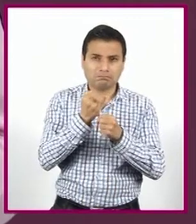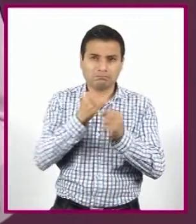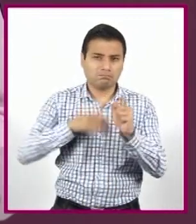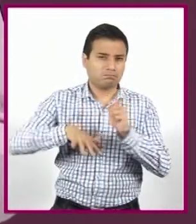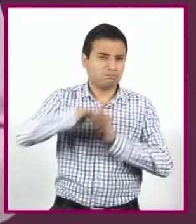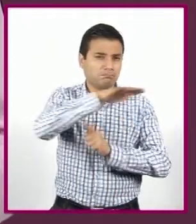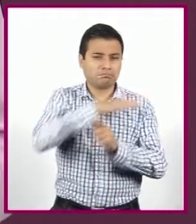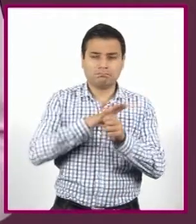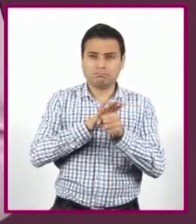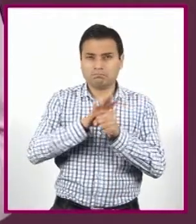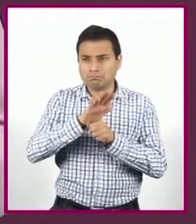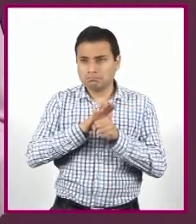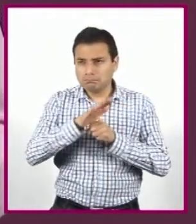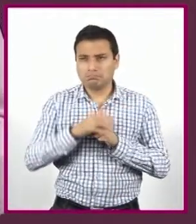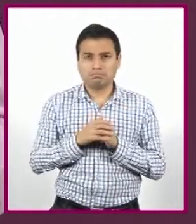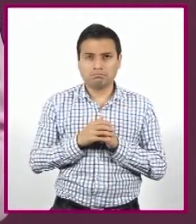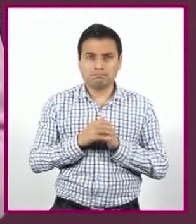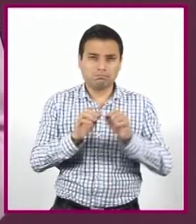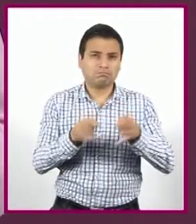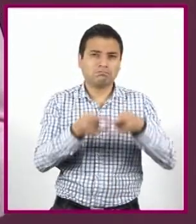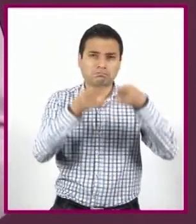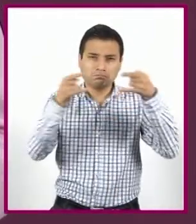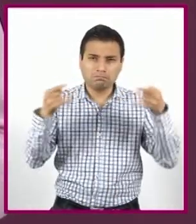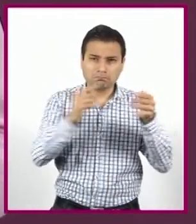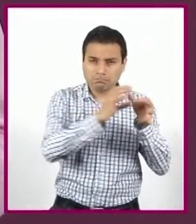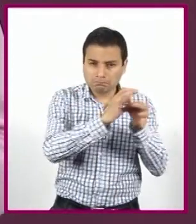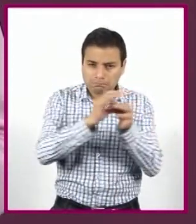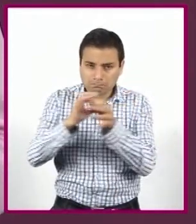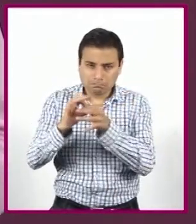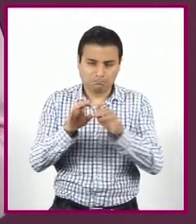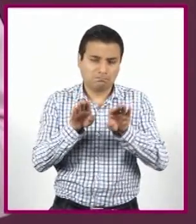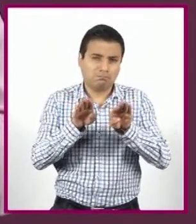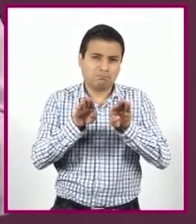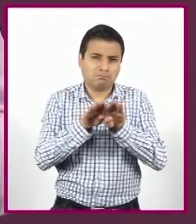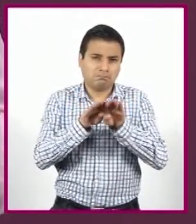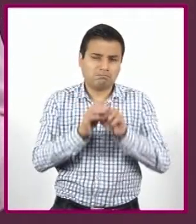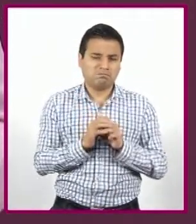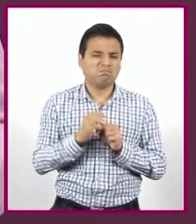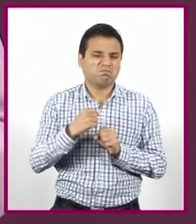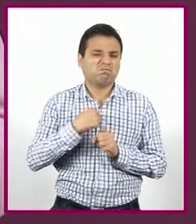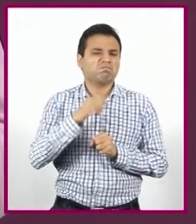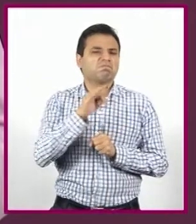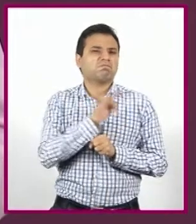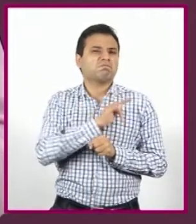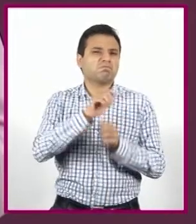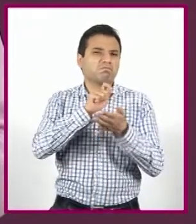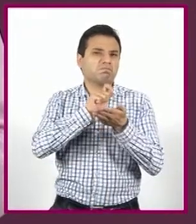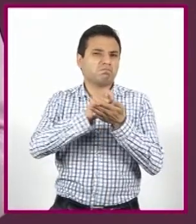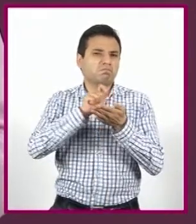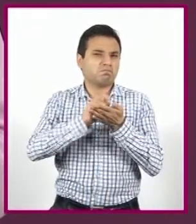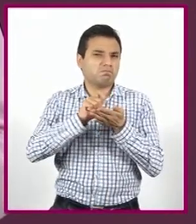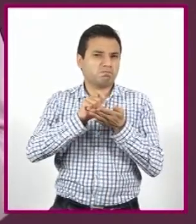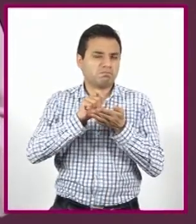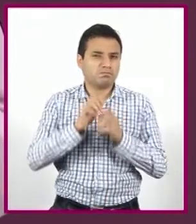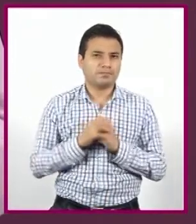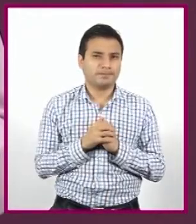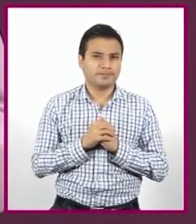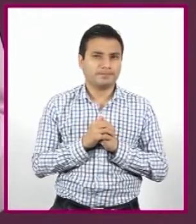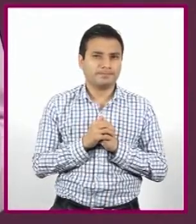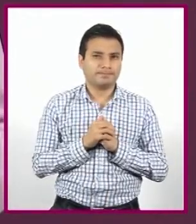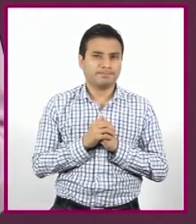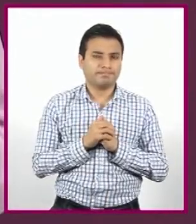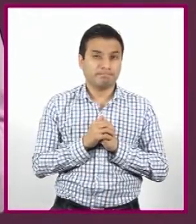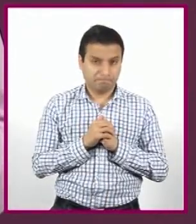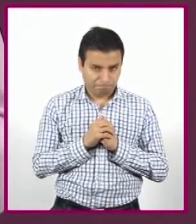la trama y las partes, puesto que estas son las características más notorias de los cuentos. Si